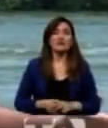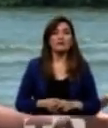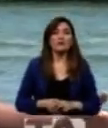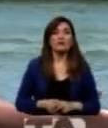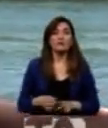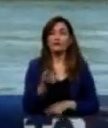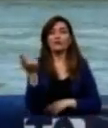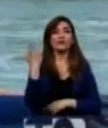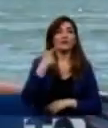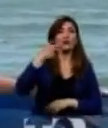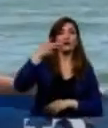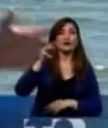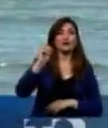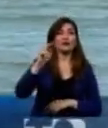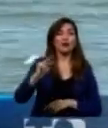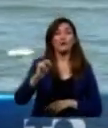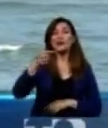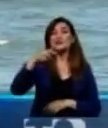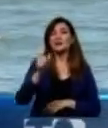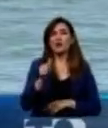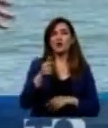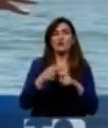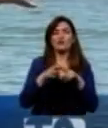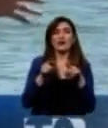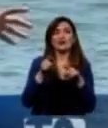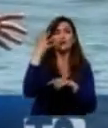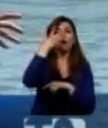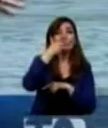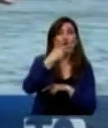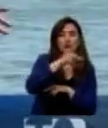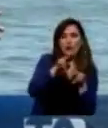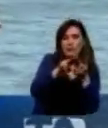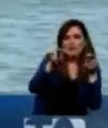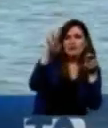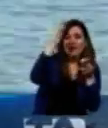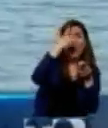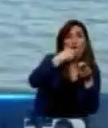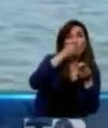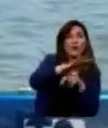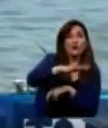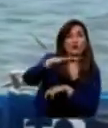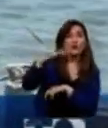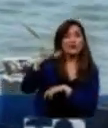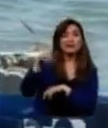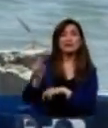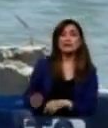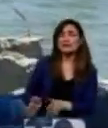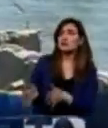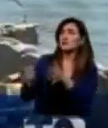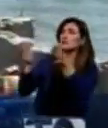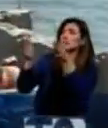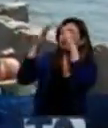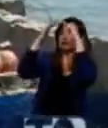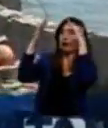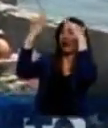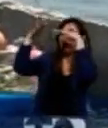El panorama de Chamanga es un verdadero contraste entre la belleza natural de su manglar y su mar y los escombros de las viviendas